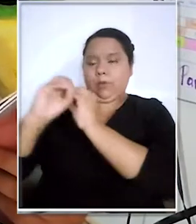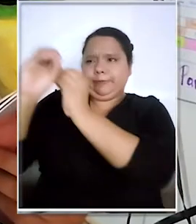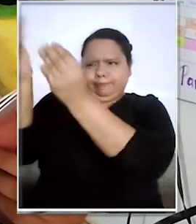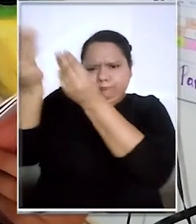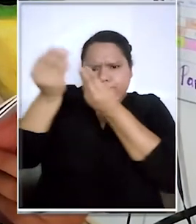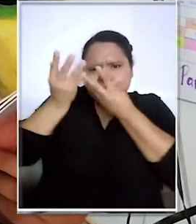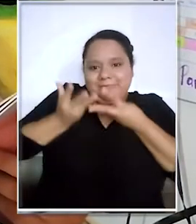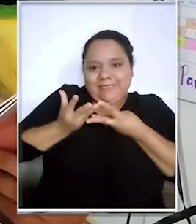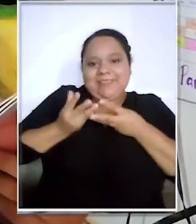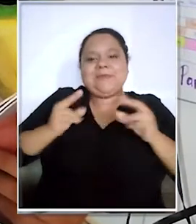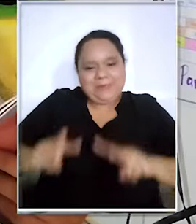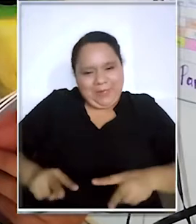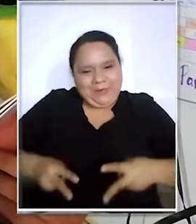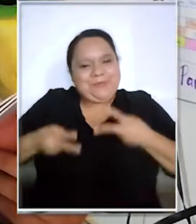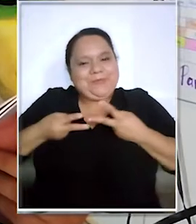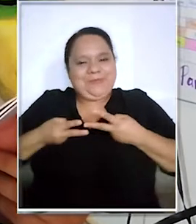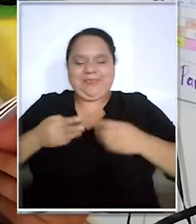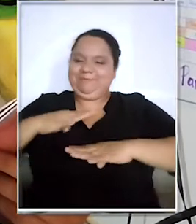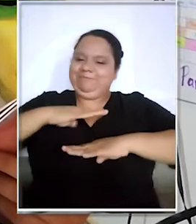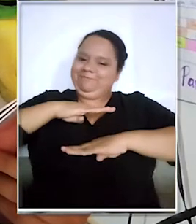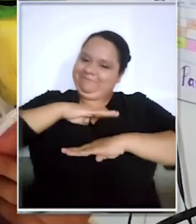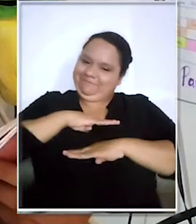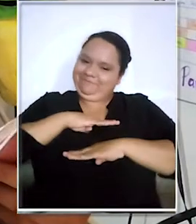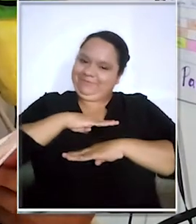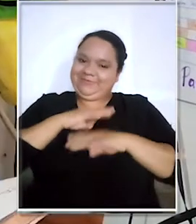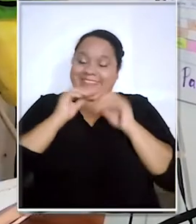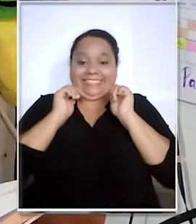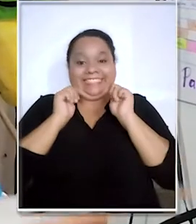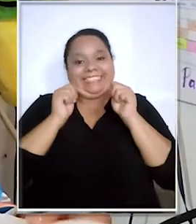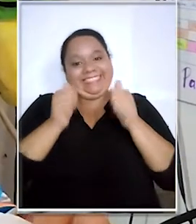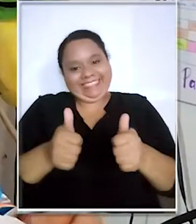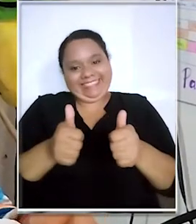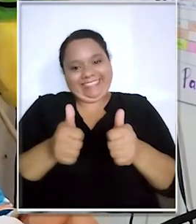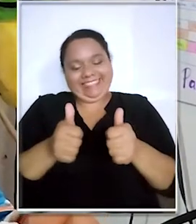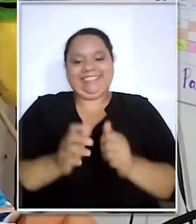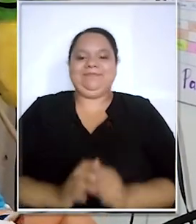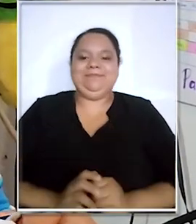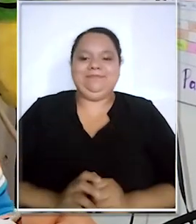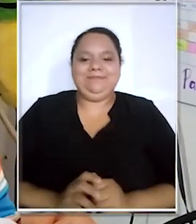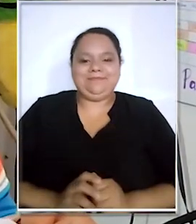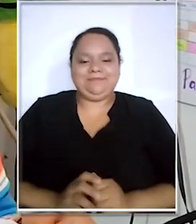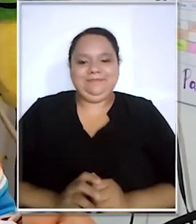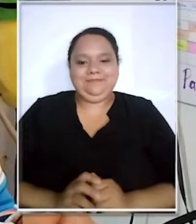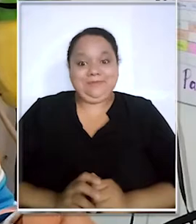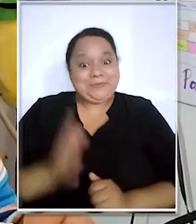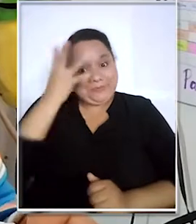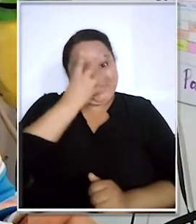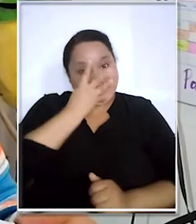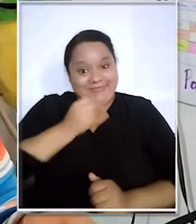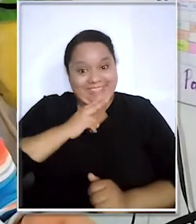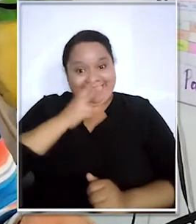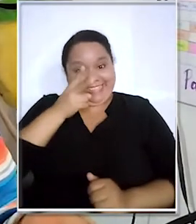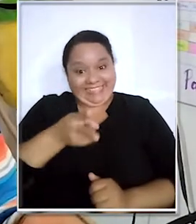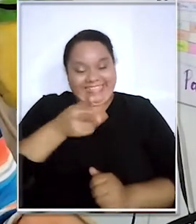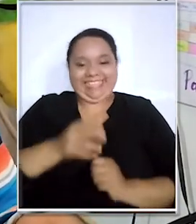ellos dicen es para vivir bien, es para tener una buena vida. Qué bonito,